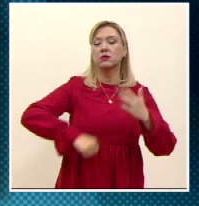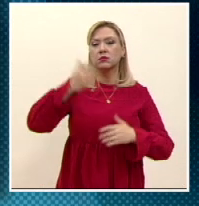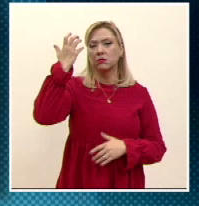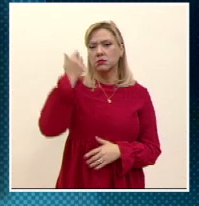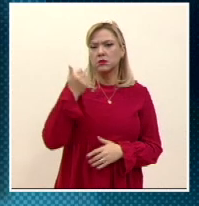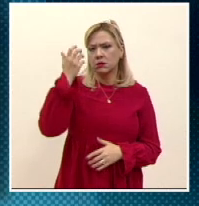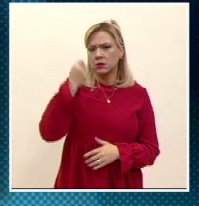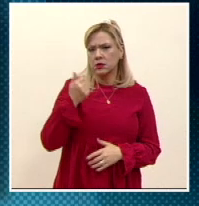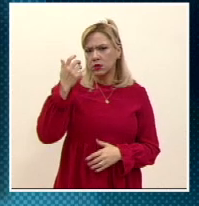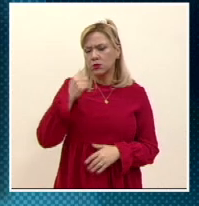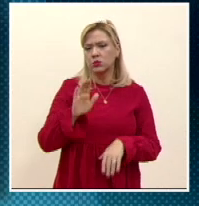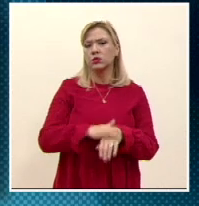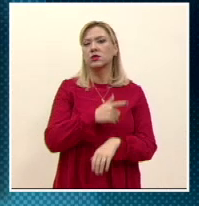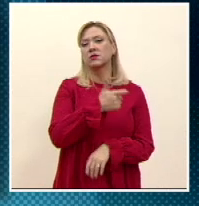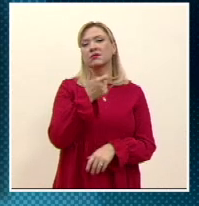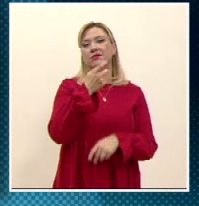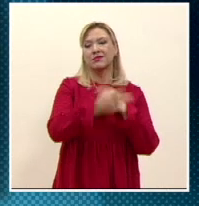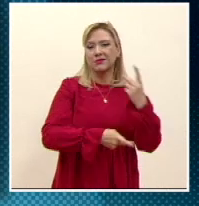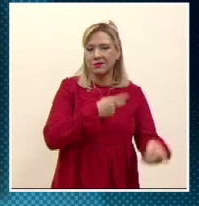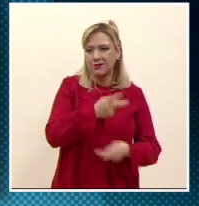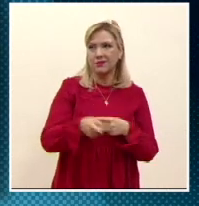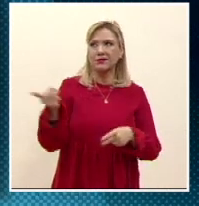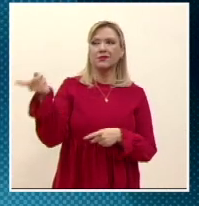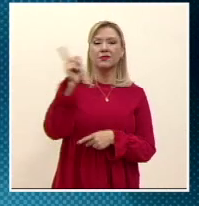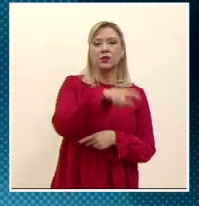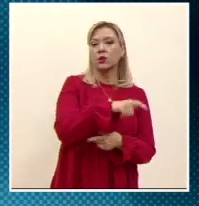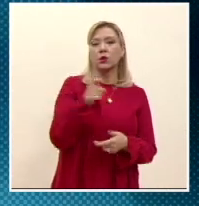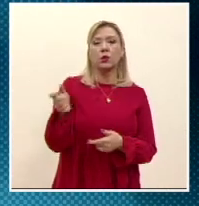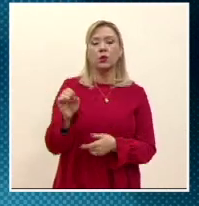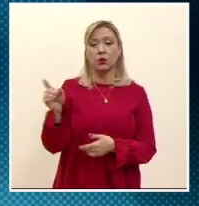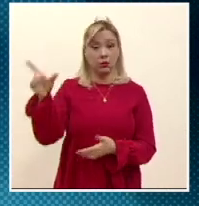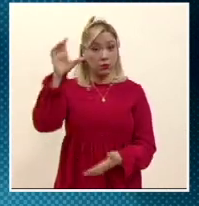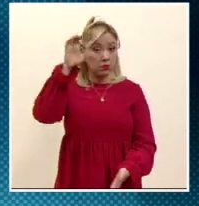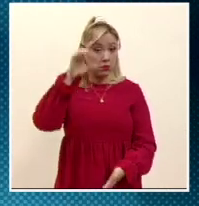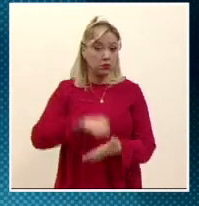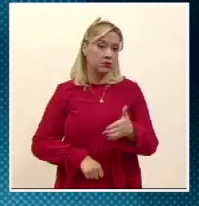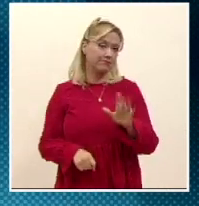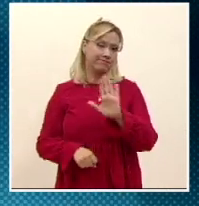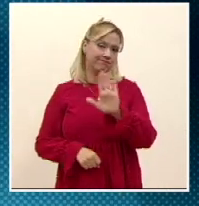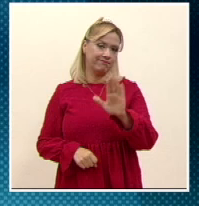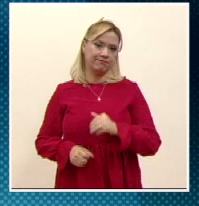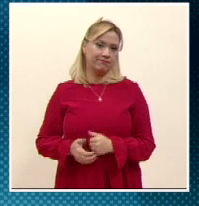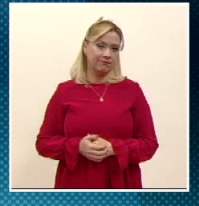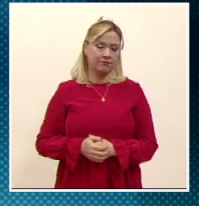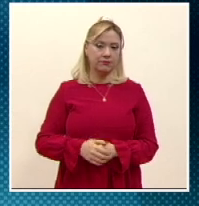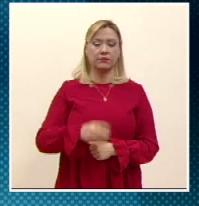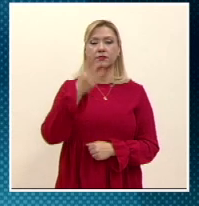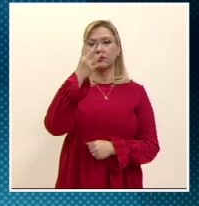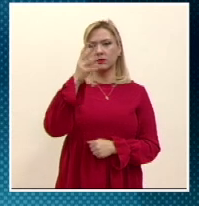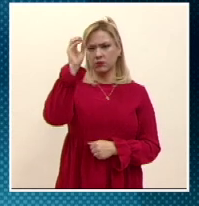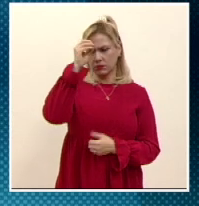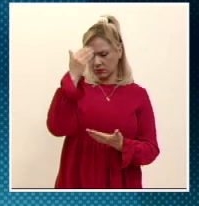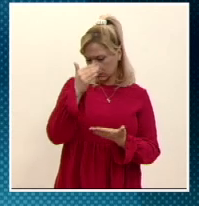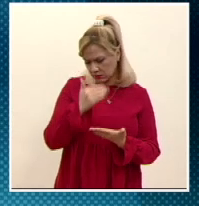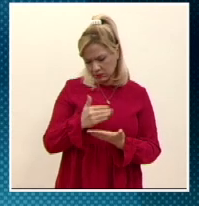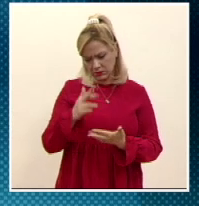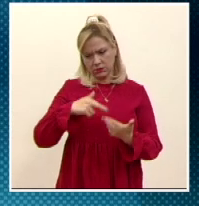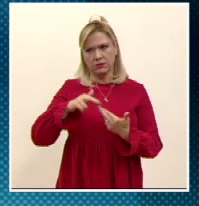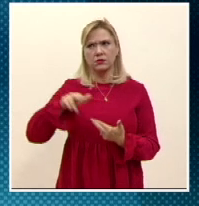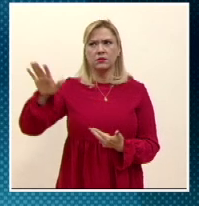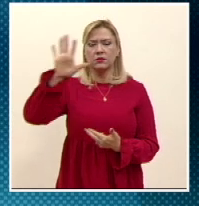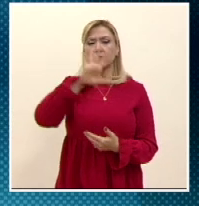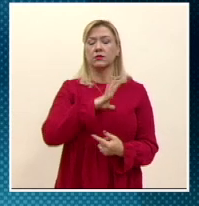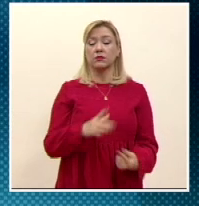motivo de créditos otorgados por instituciones financieras. De plenos regionales se publicaron 3 criterios, de los cuales destaca